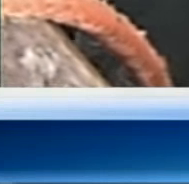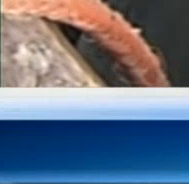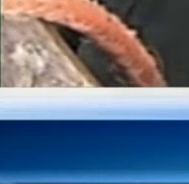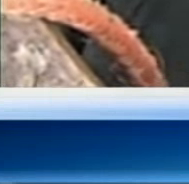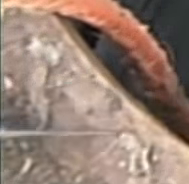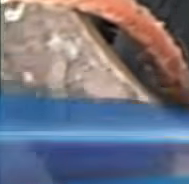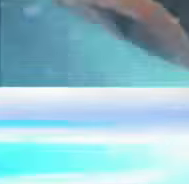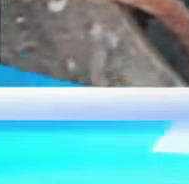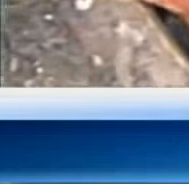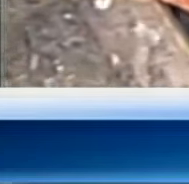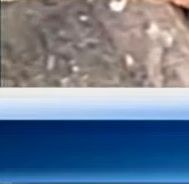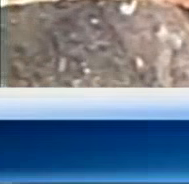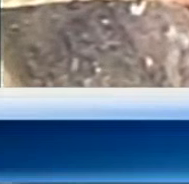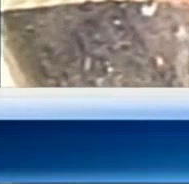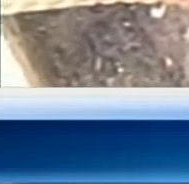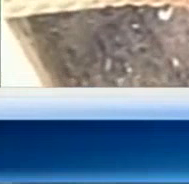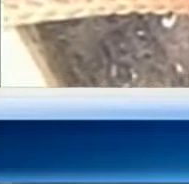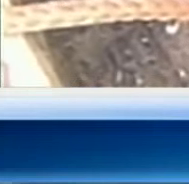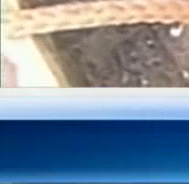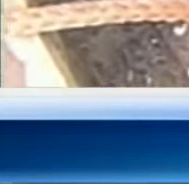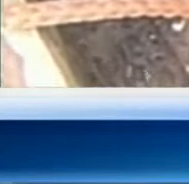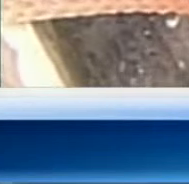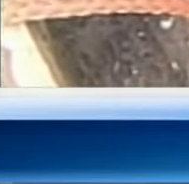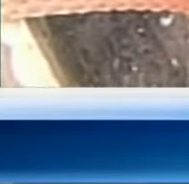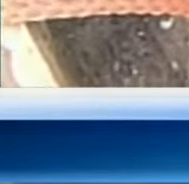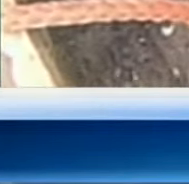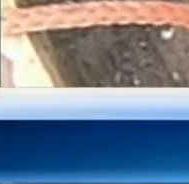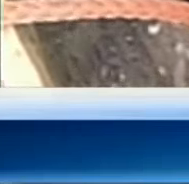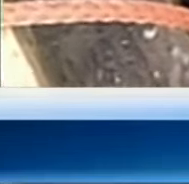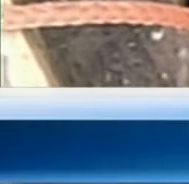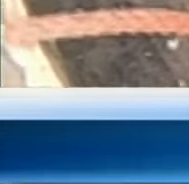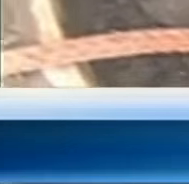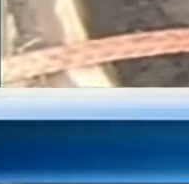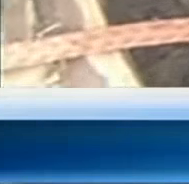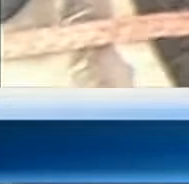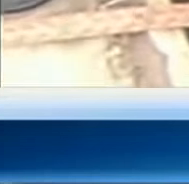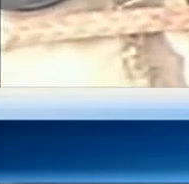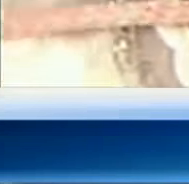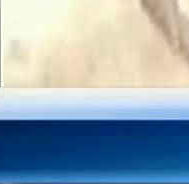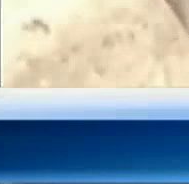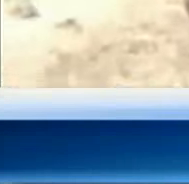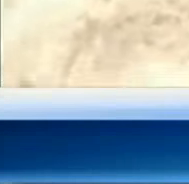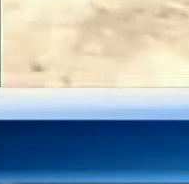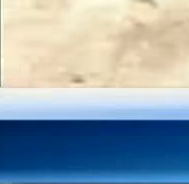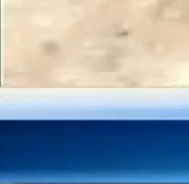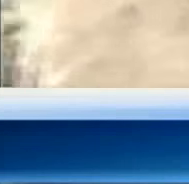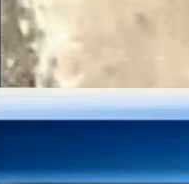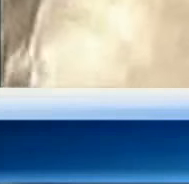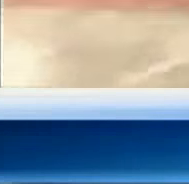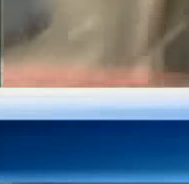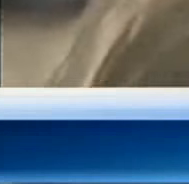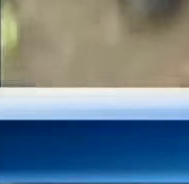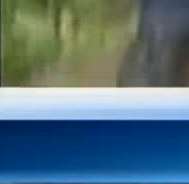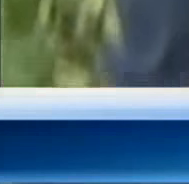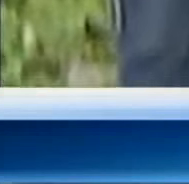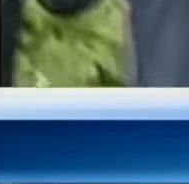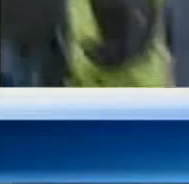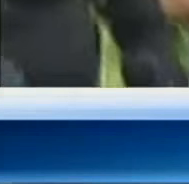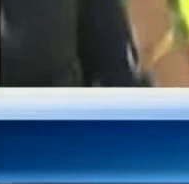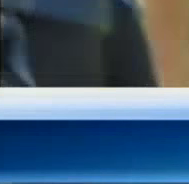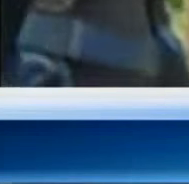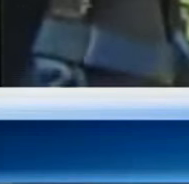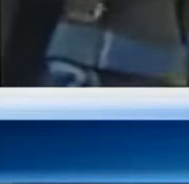pues se rebose, se obstruya y no pueda ser evacuado. Contaban los vecinos más temprano que el sistema